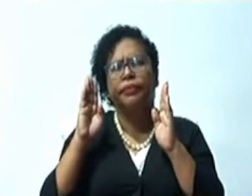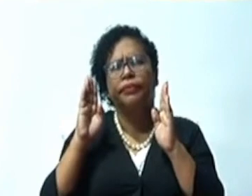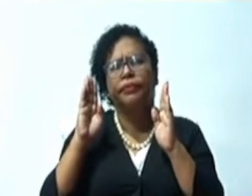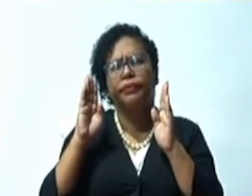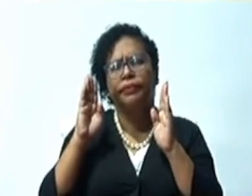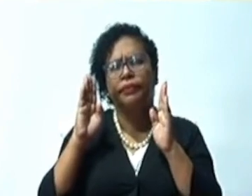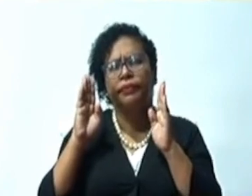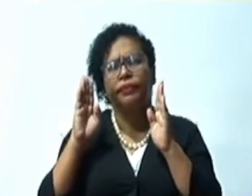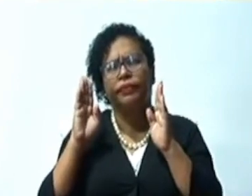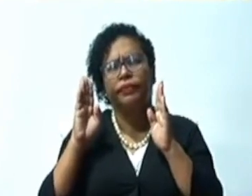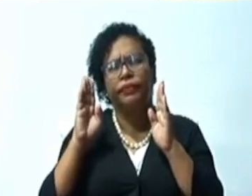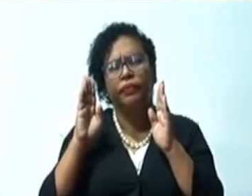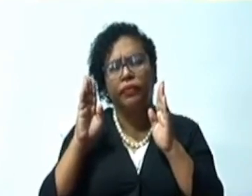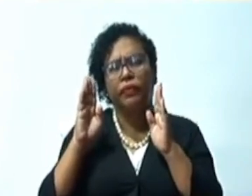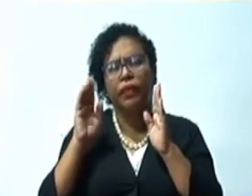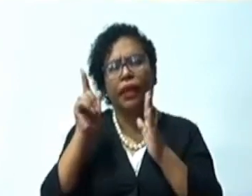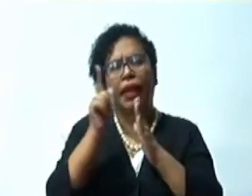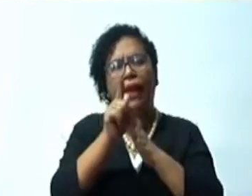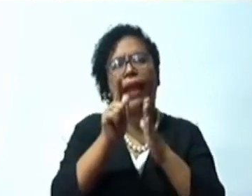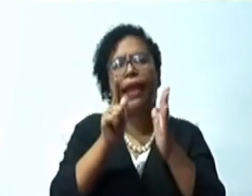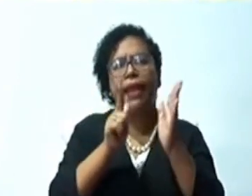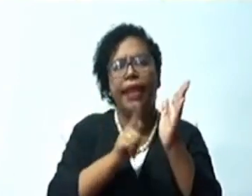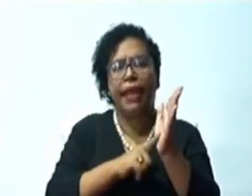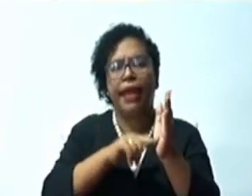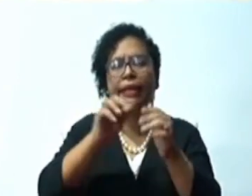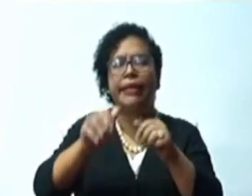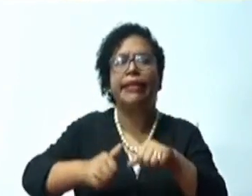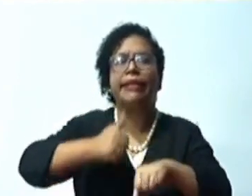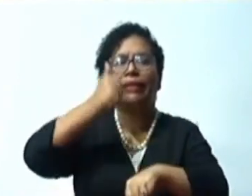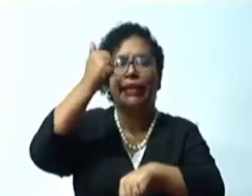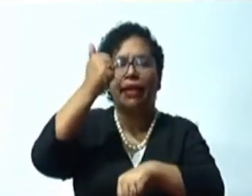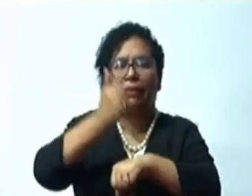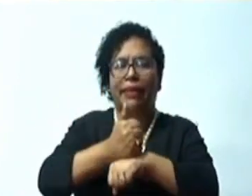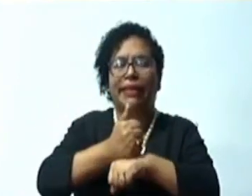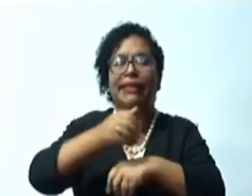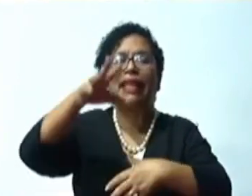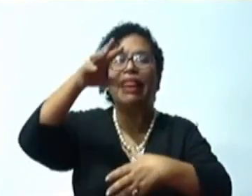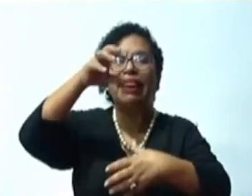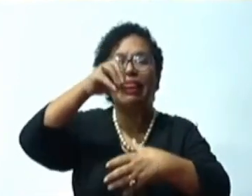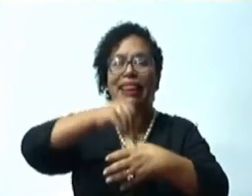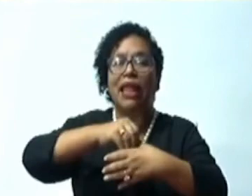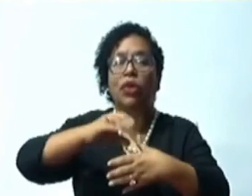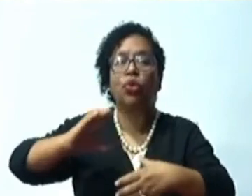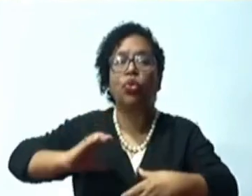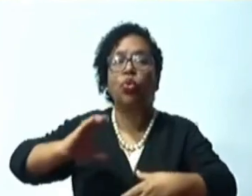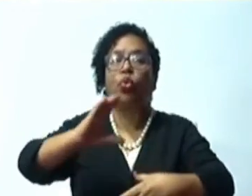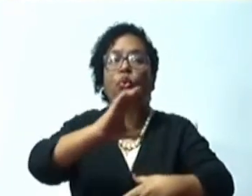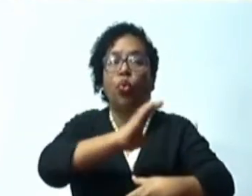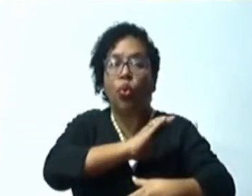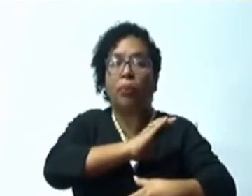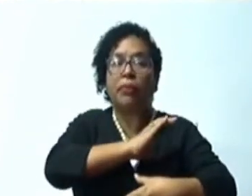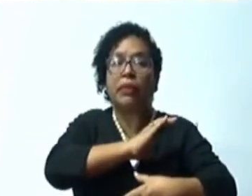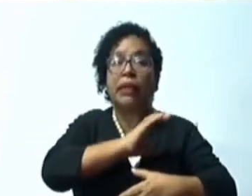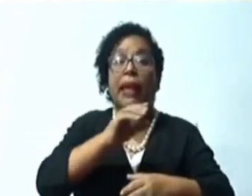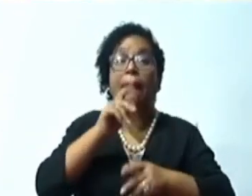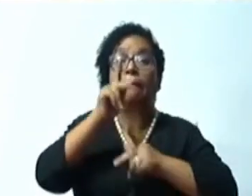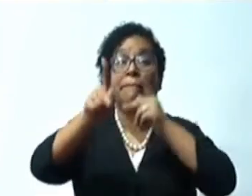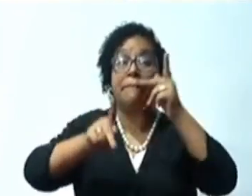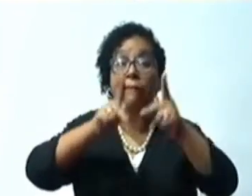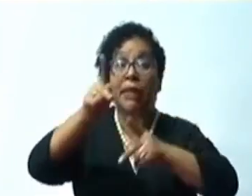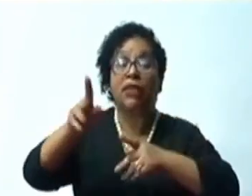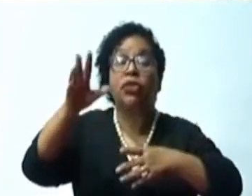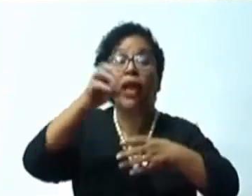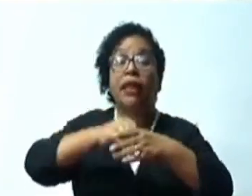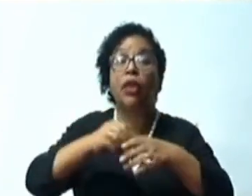Esta ley no establece la cantidad de miembros del Consejo. Es así, ¿verdad? Voy bien.